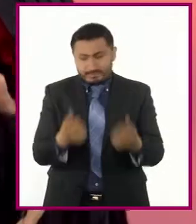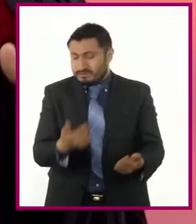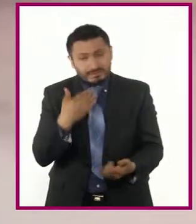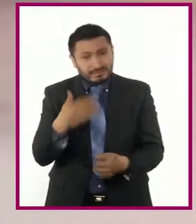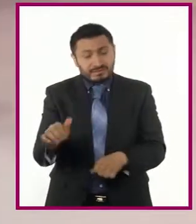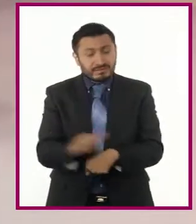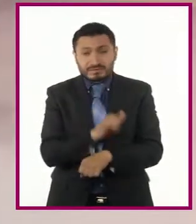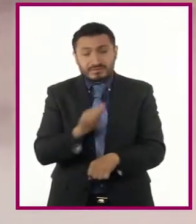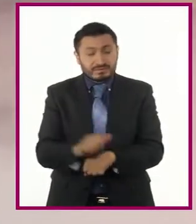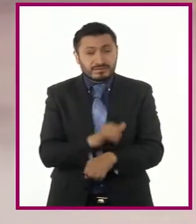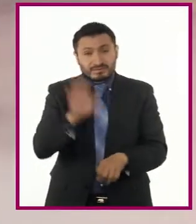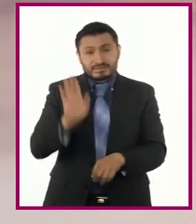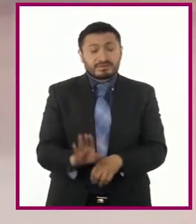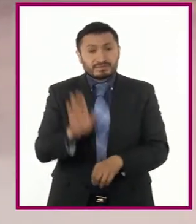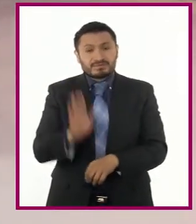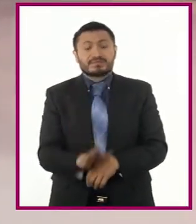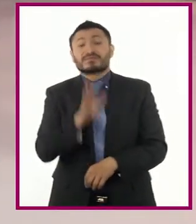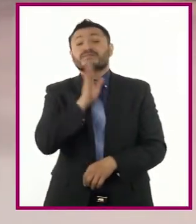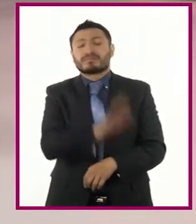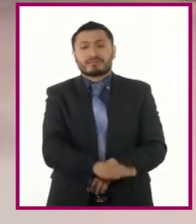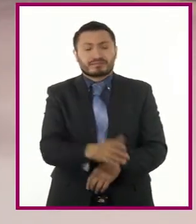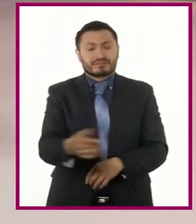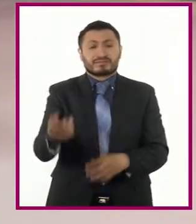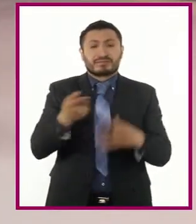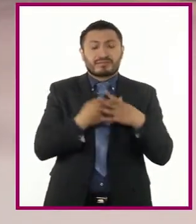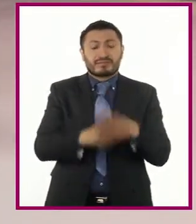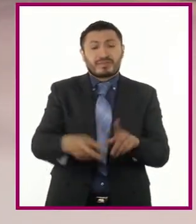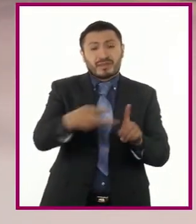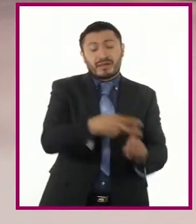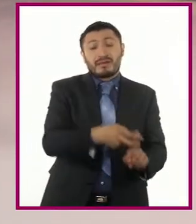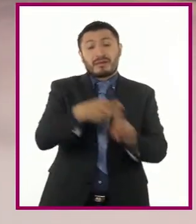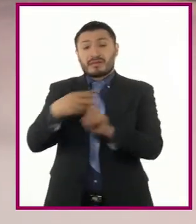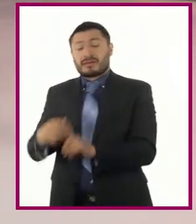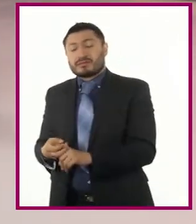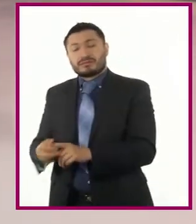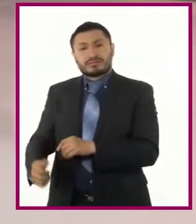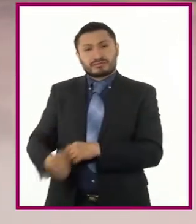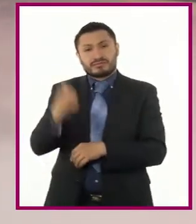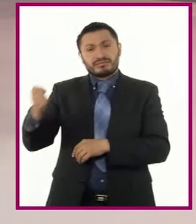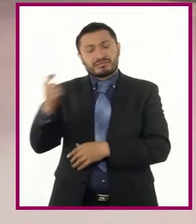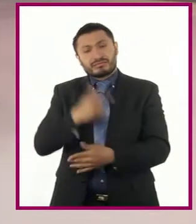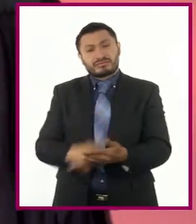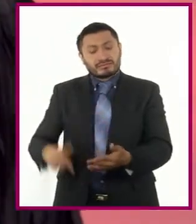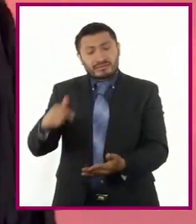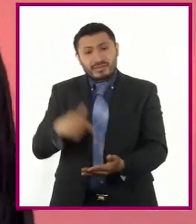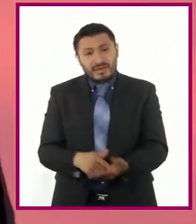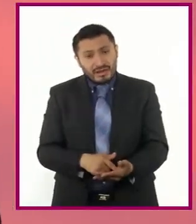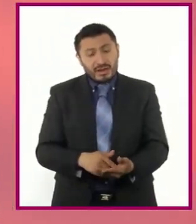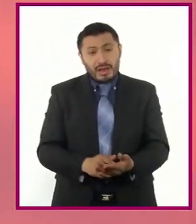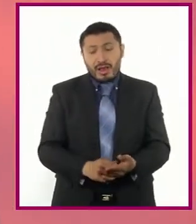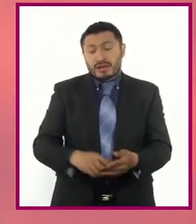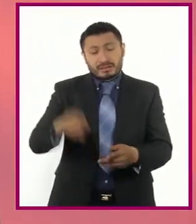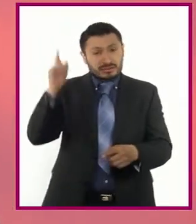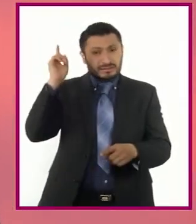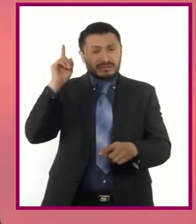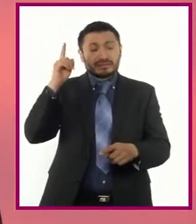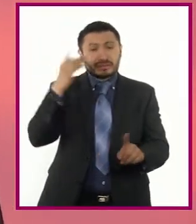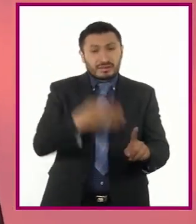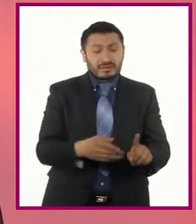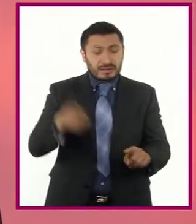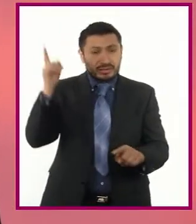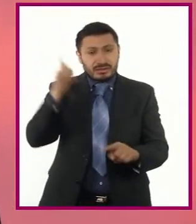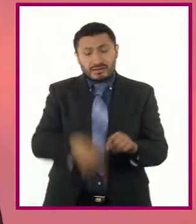coche! Bueno, empezaremos guardando a la maestra Hilda en nuestra guarida y lo segundo será borrar la sesión de